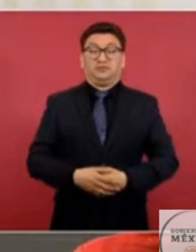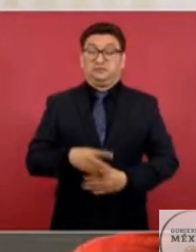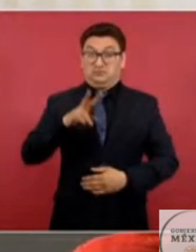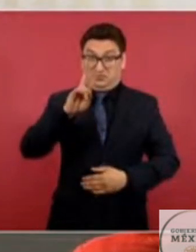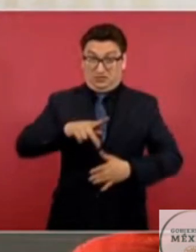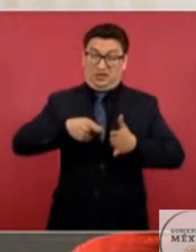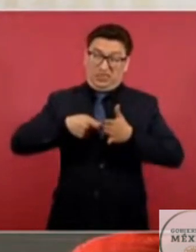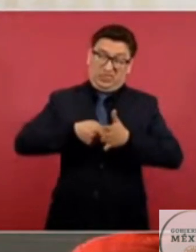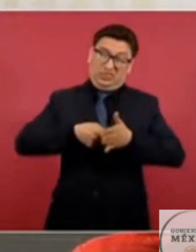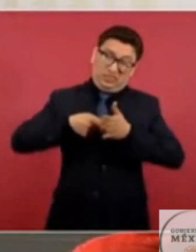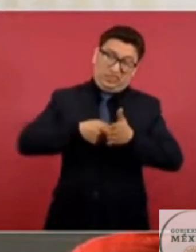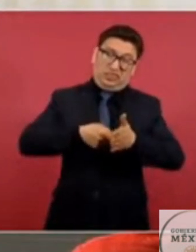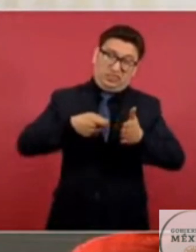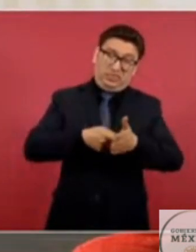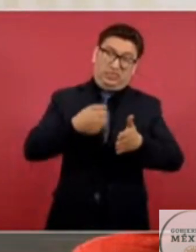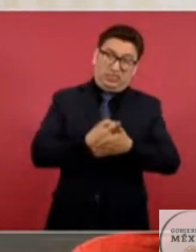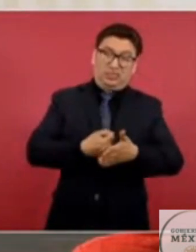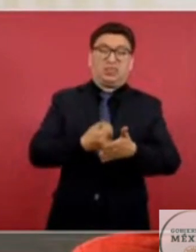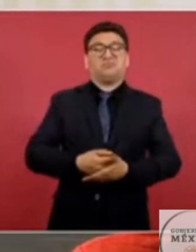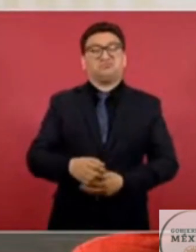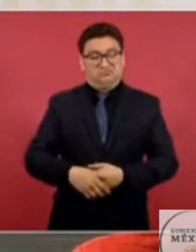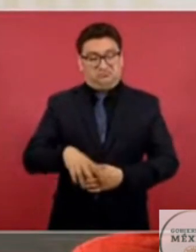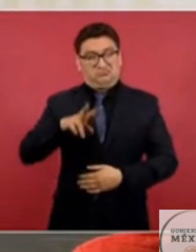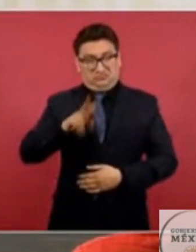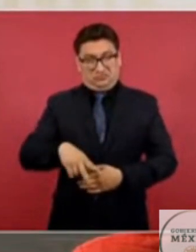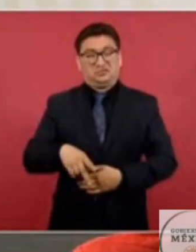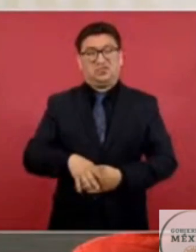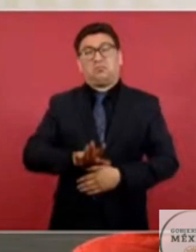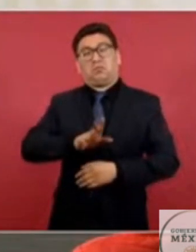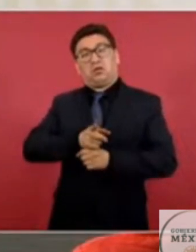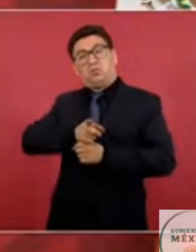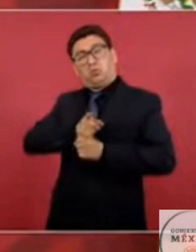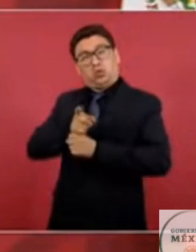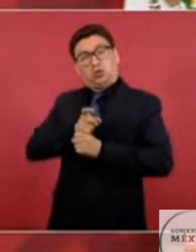fuertes, presiones y hasta cañonazos, como decía